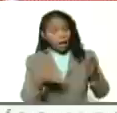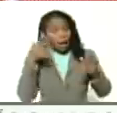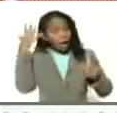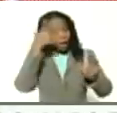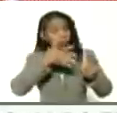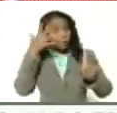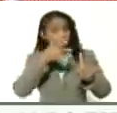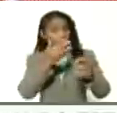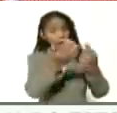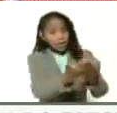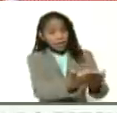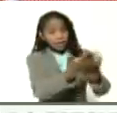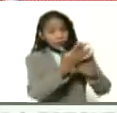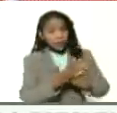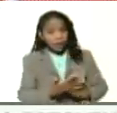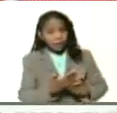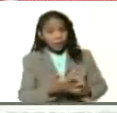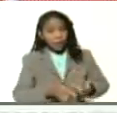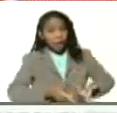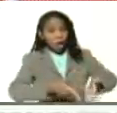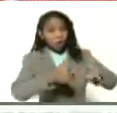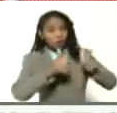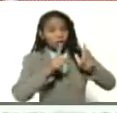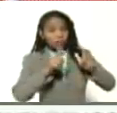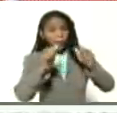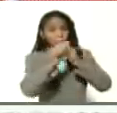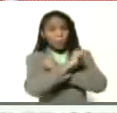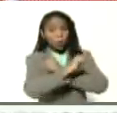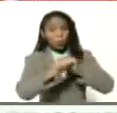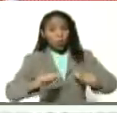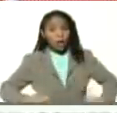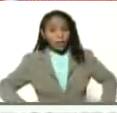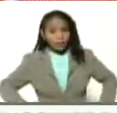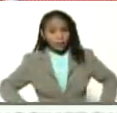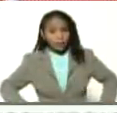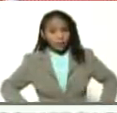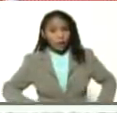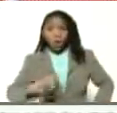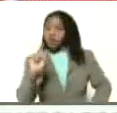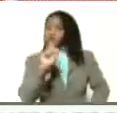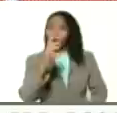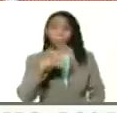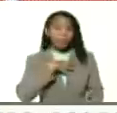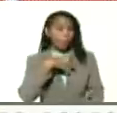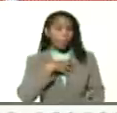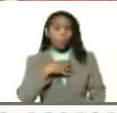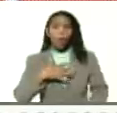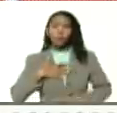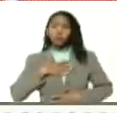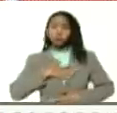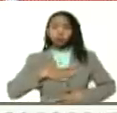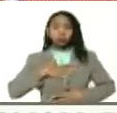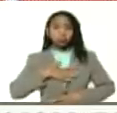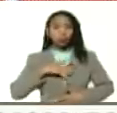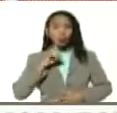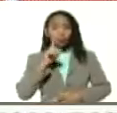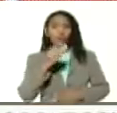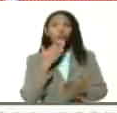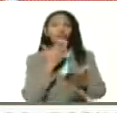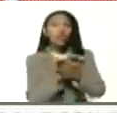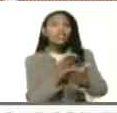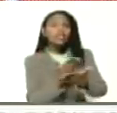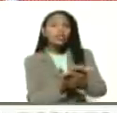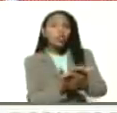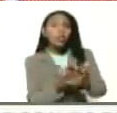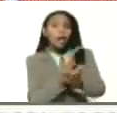instrucción recibida de las autoridades portuguesas, no podemos satisfacer su solicitud